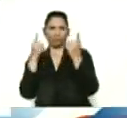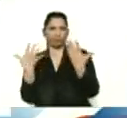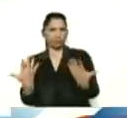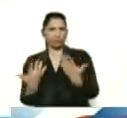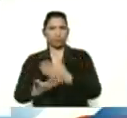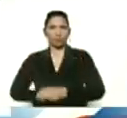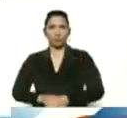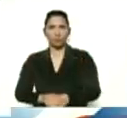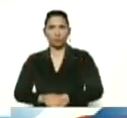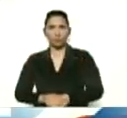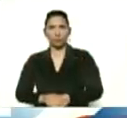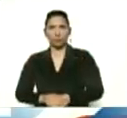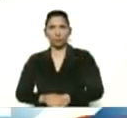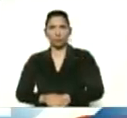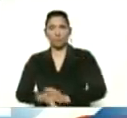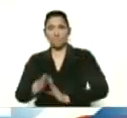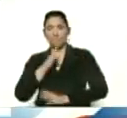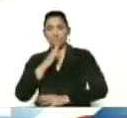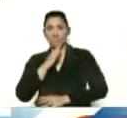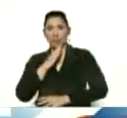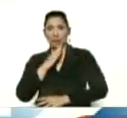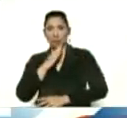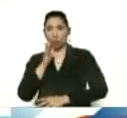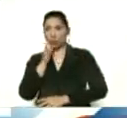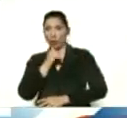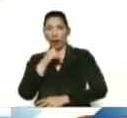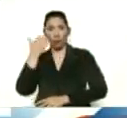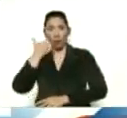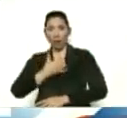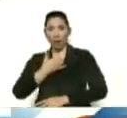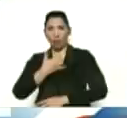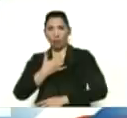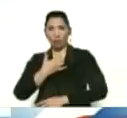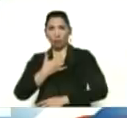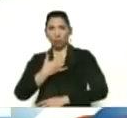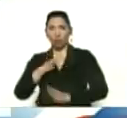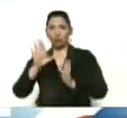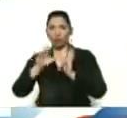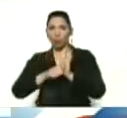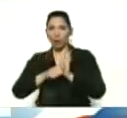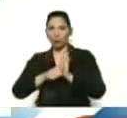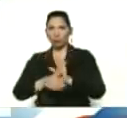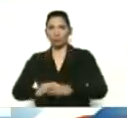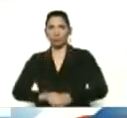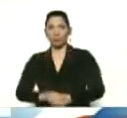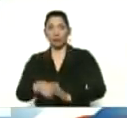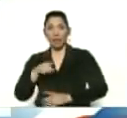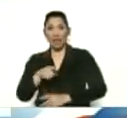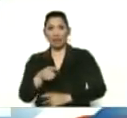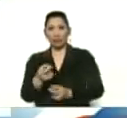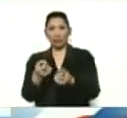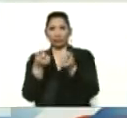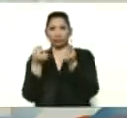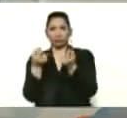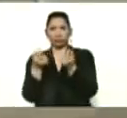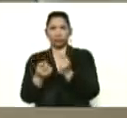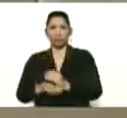$25.000 de los fondos descongelados. Quitar descongelados y poner robados. Y eso es una migaja